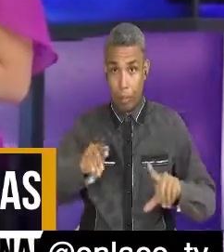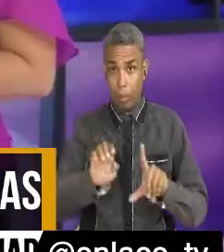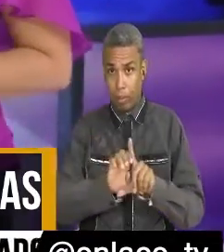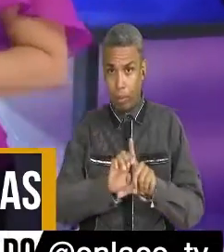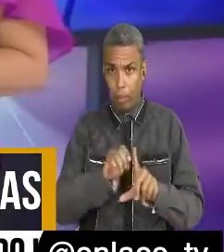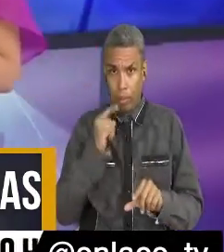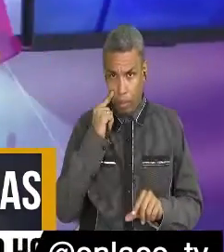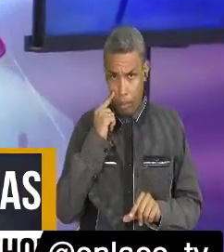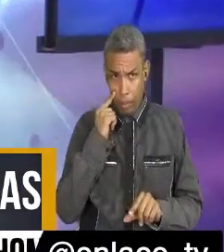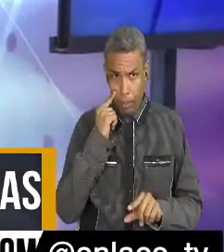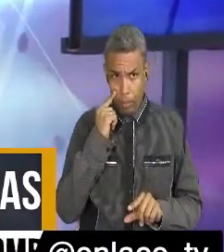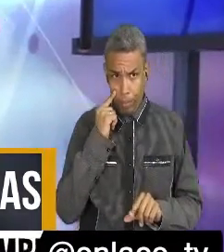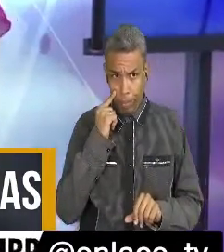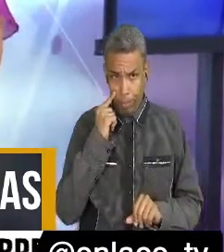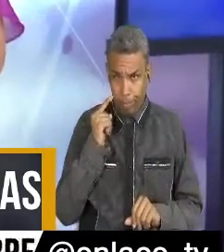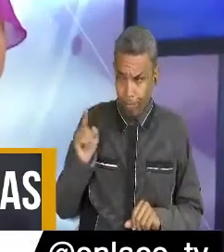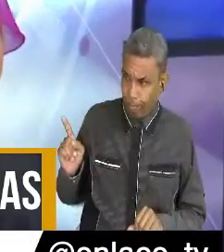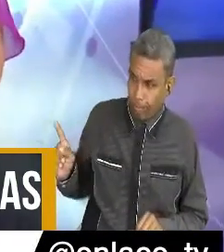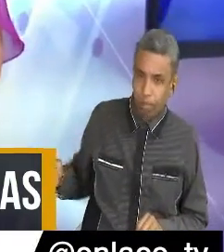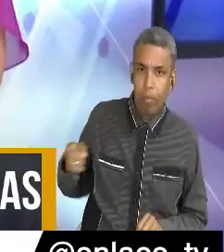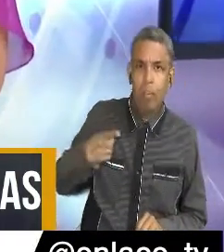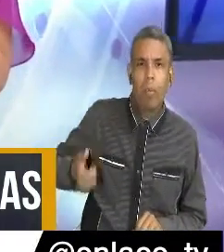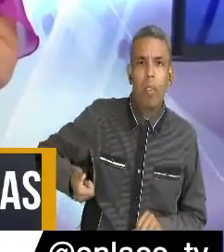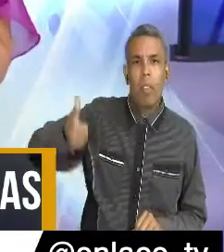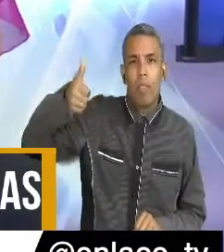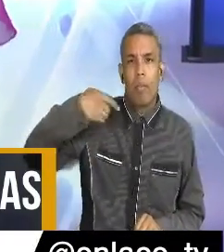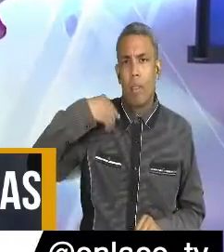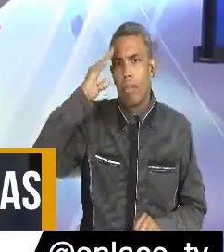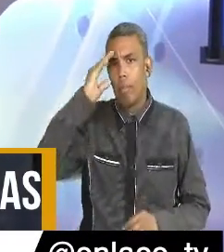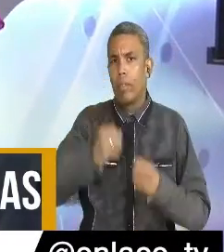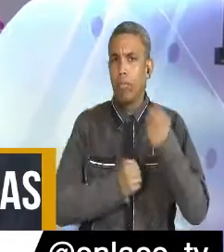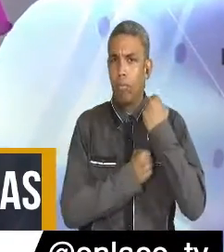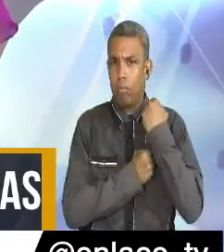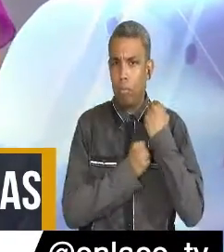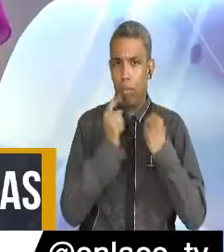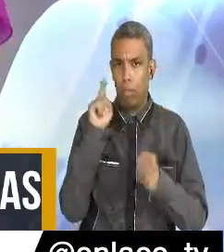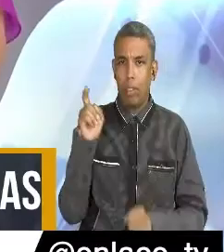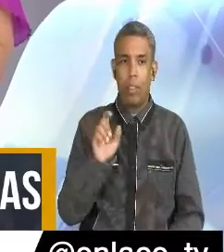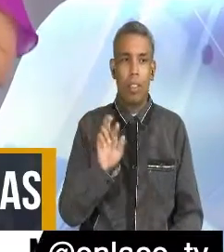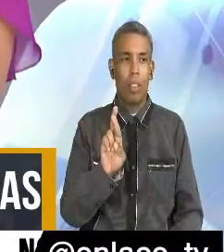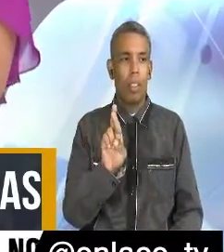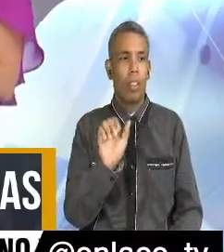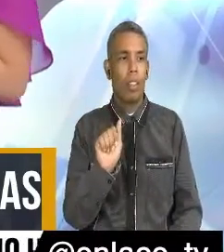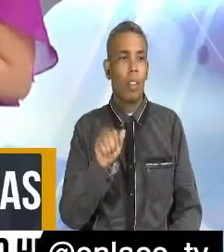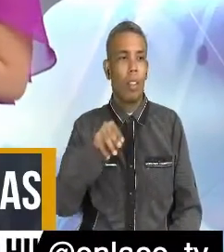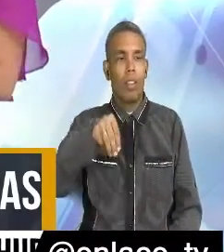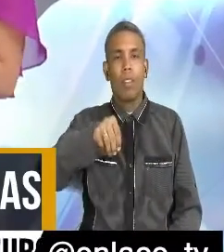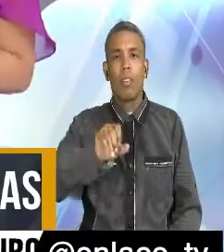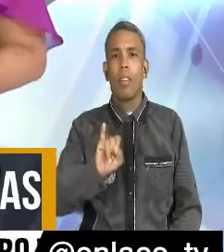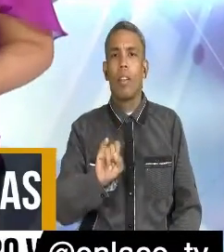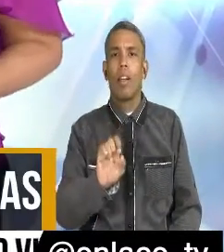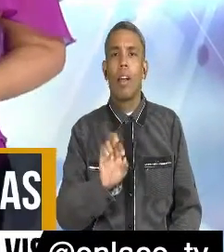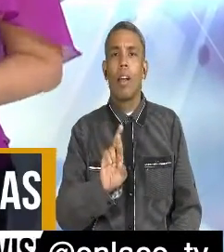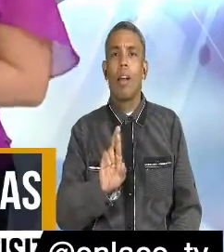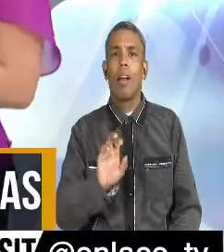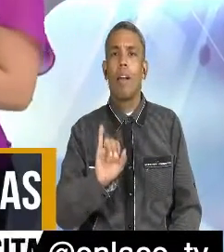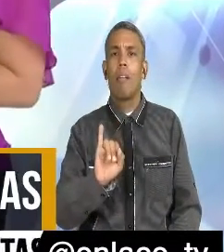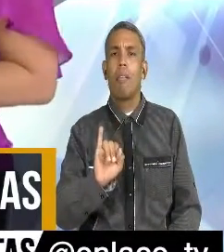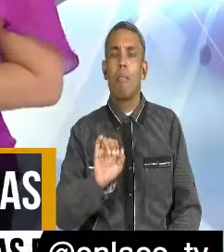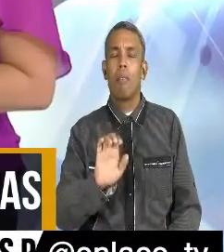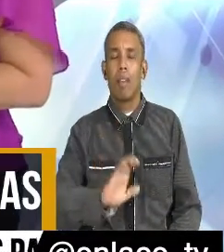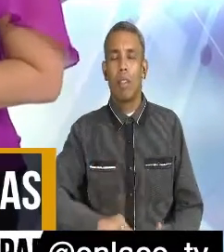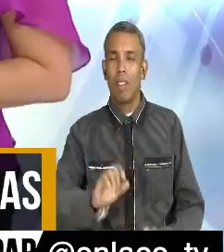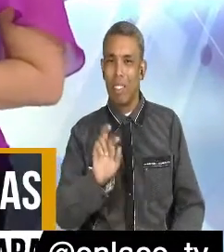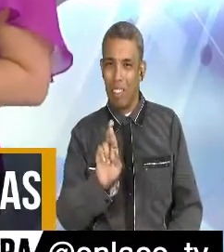Integral del Batallón de Nueva Granada en Barranca Bermeja, y vamos a hablar con él inicialmente de la campaña que se realiza en todo el país. Se trata de